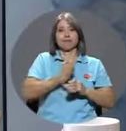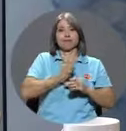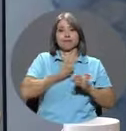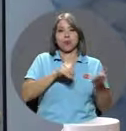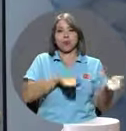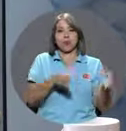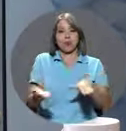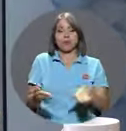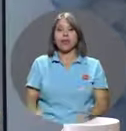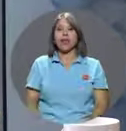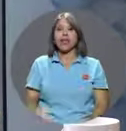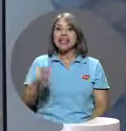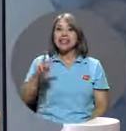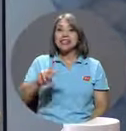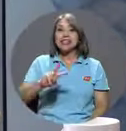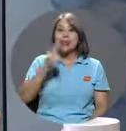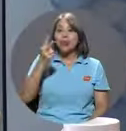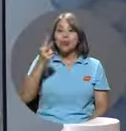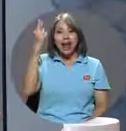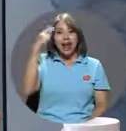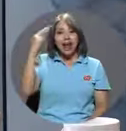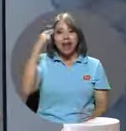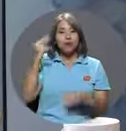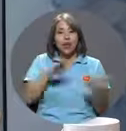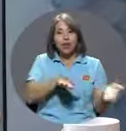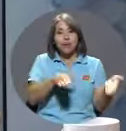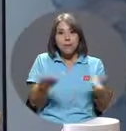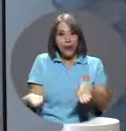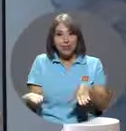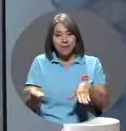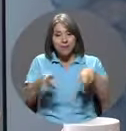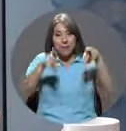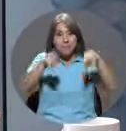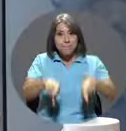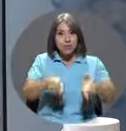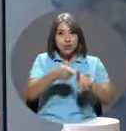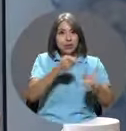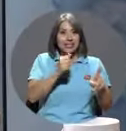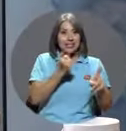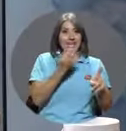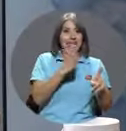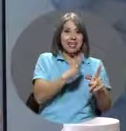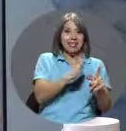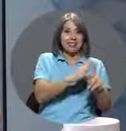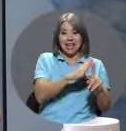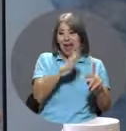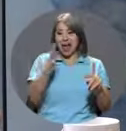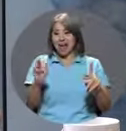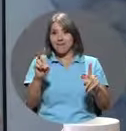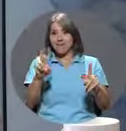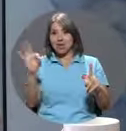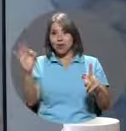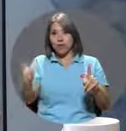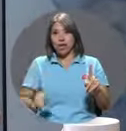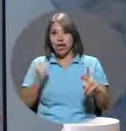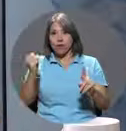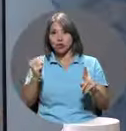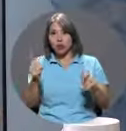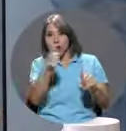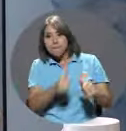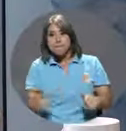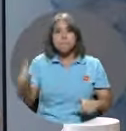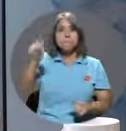las personas de 15 a 29 años por debajo de los accidentes de tránsito. Realmente una